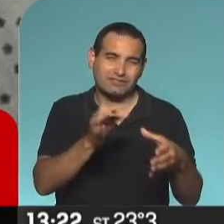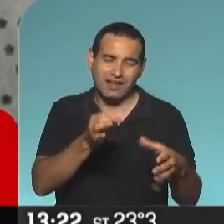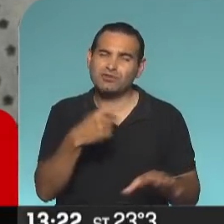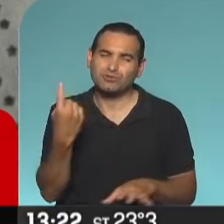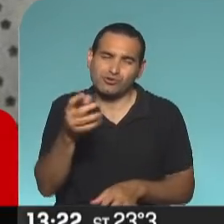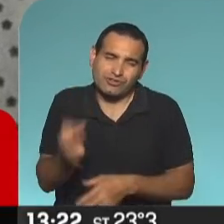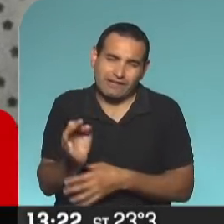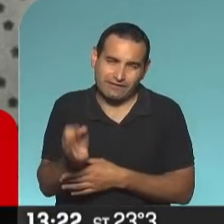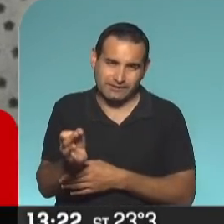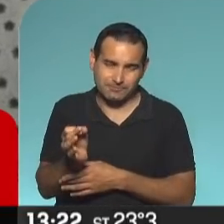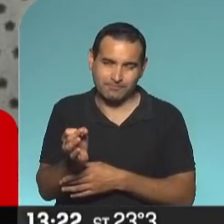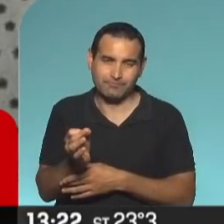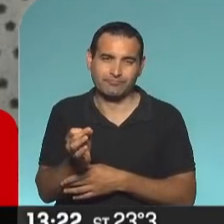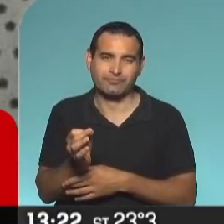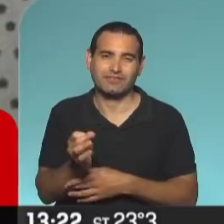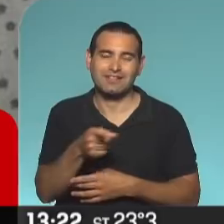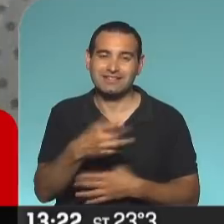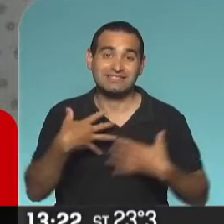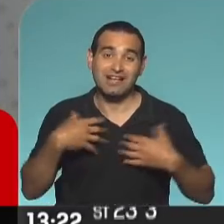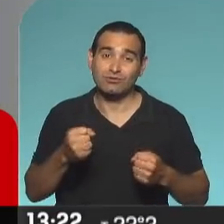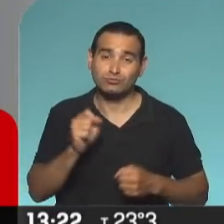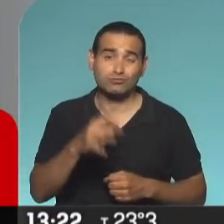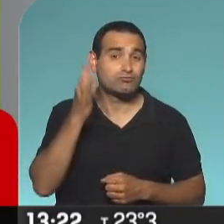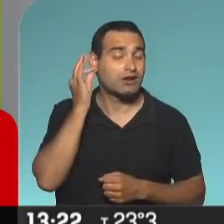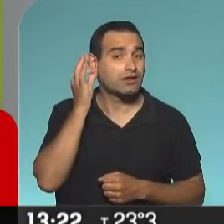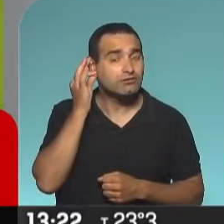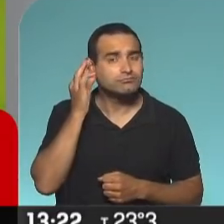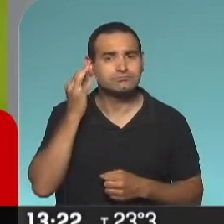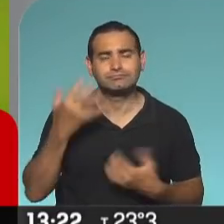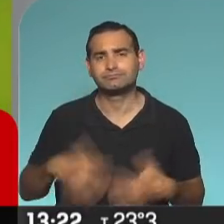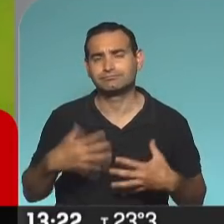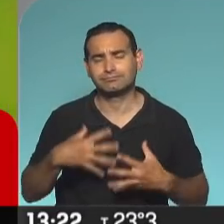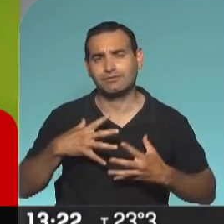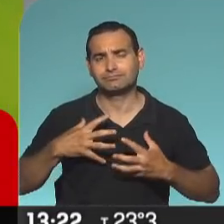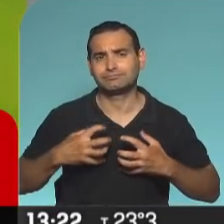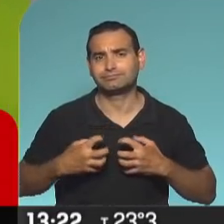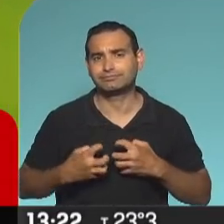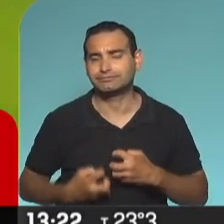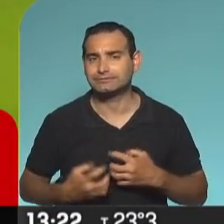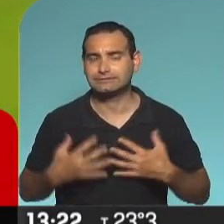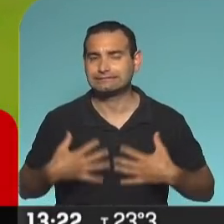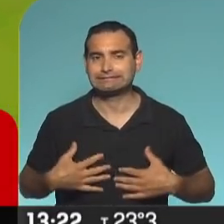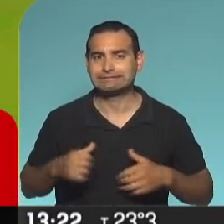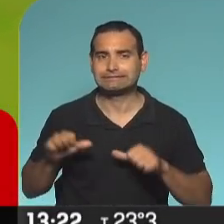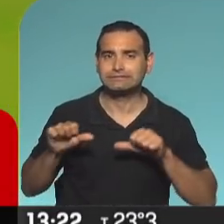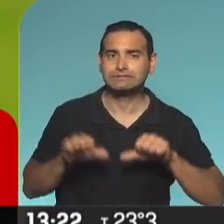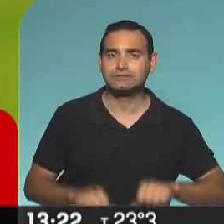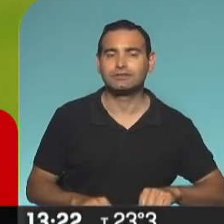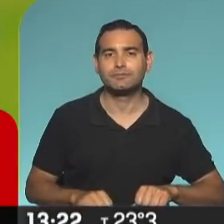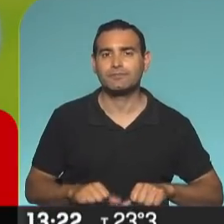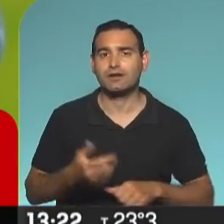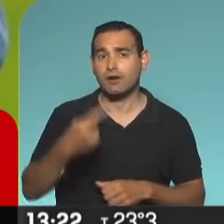argentinos, ¿no? Una salud muy deteriorada, con una